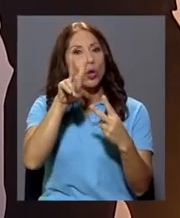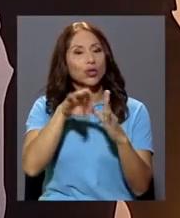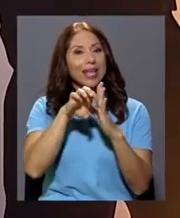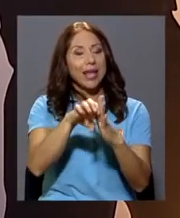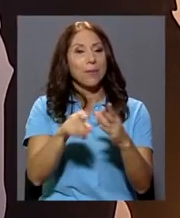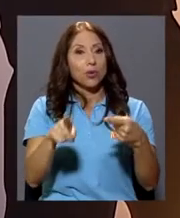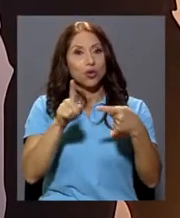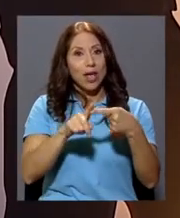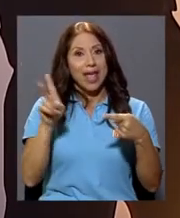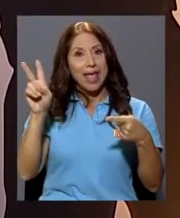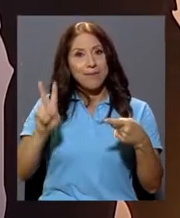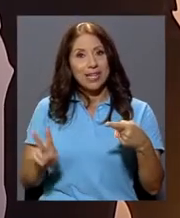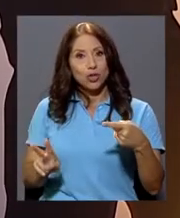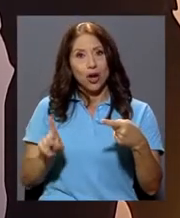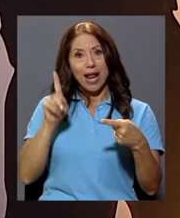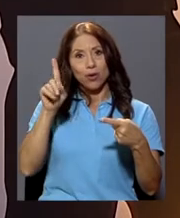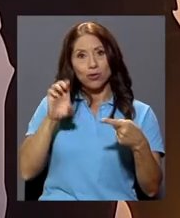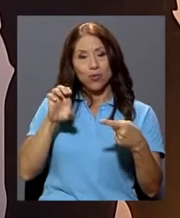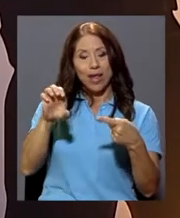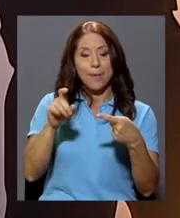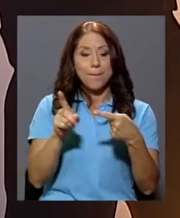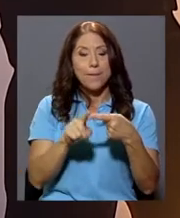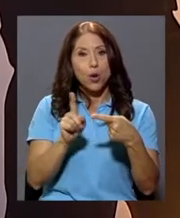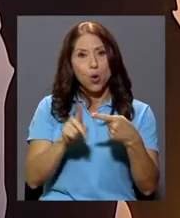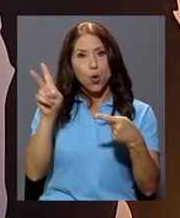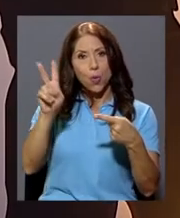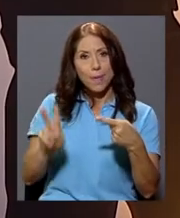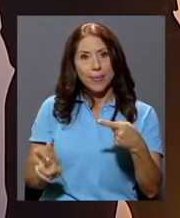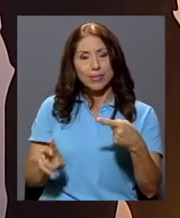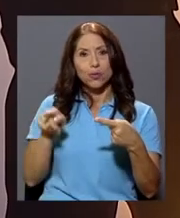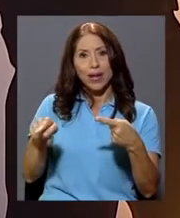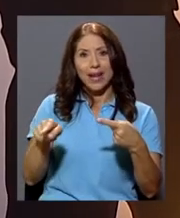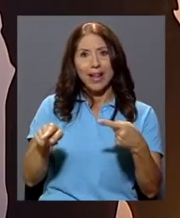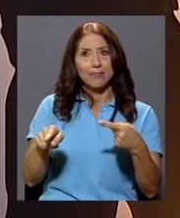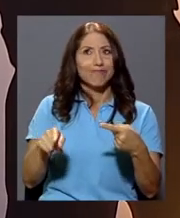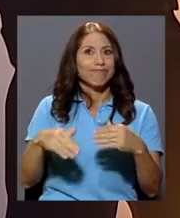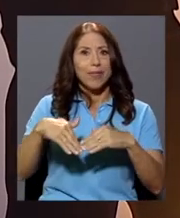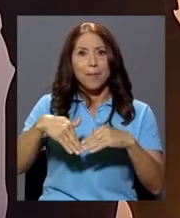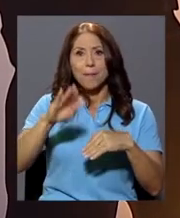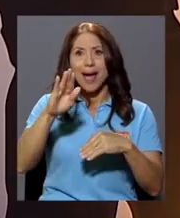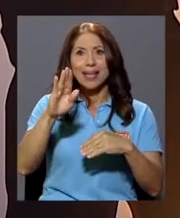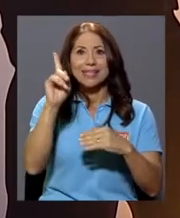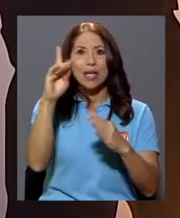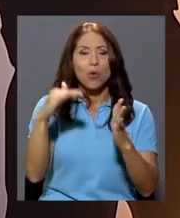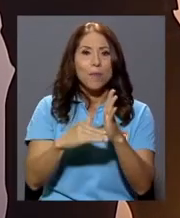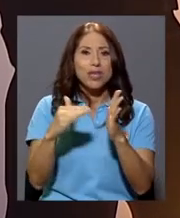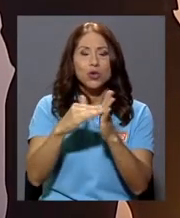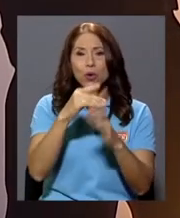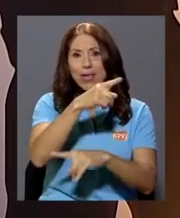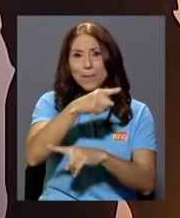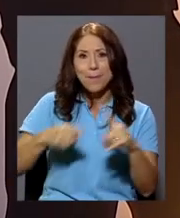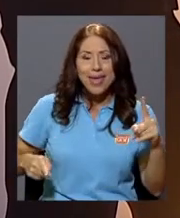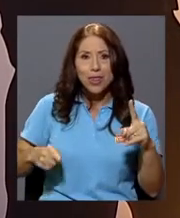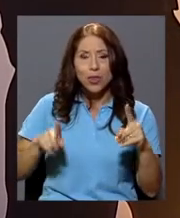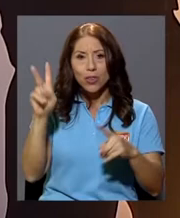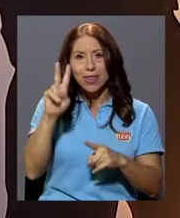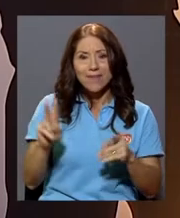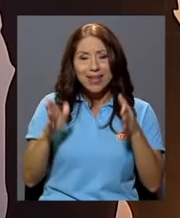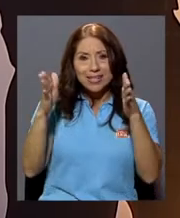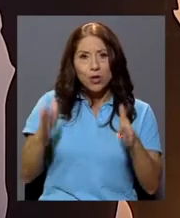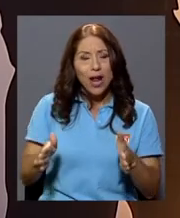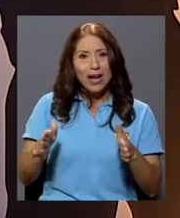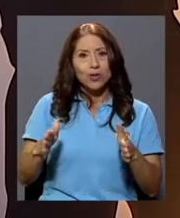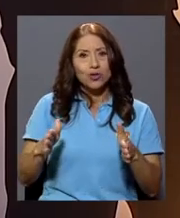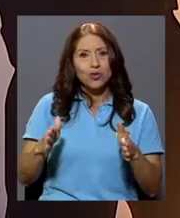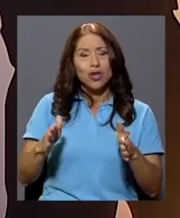como el ejemplo venezolano es uno de una cantidad de más de 1.500.000 venezolanos